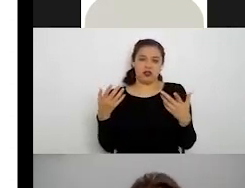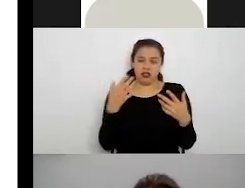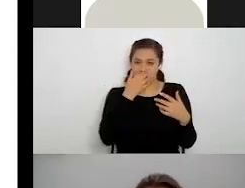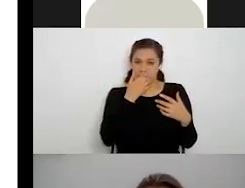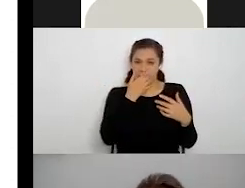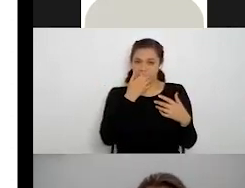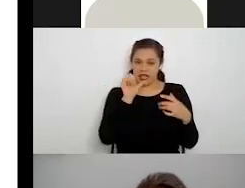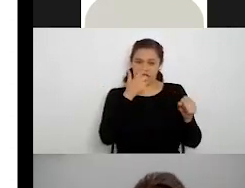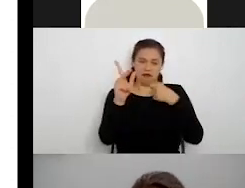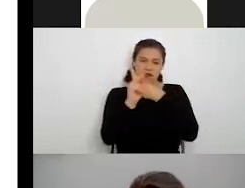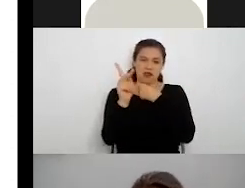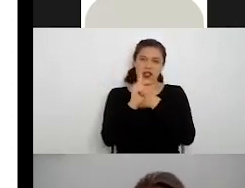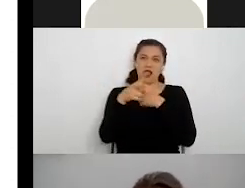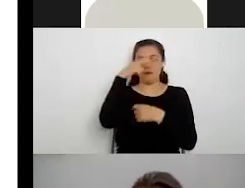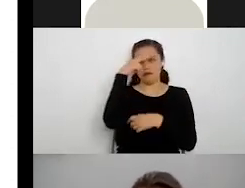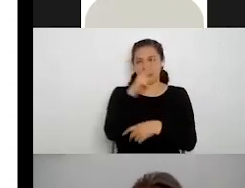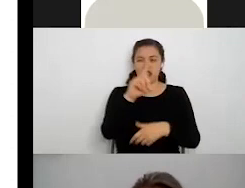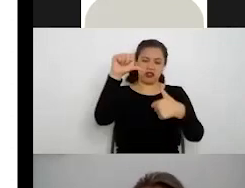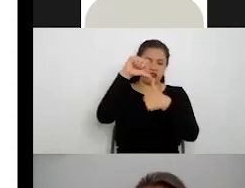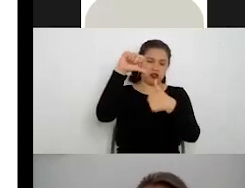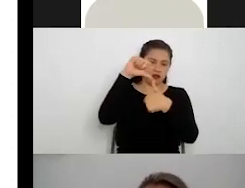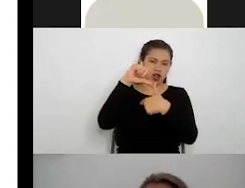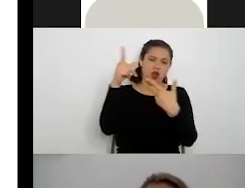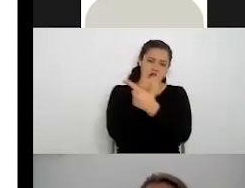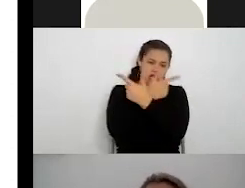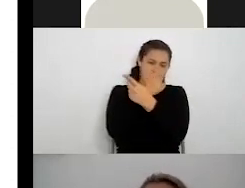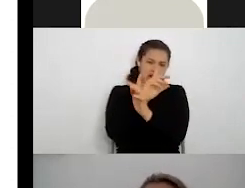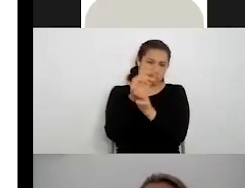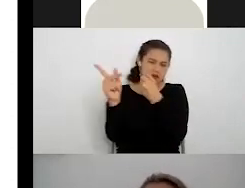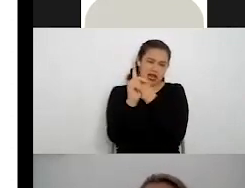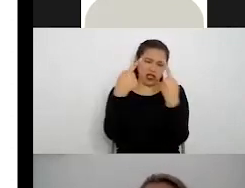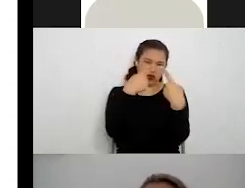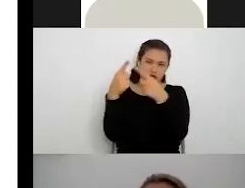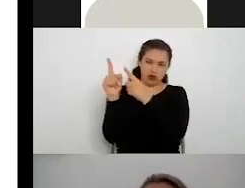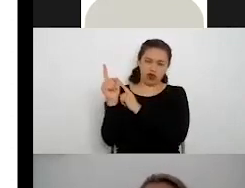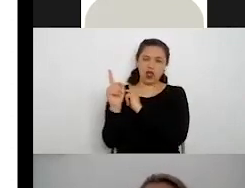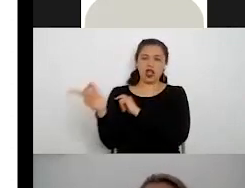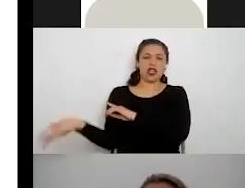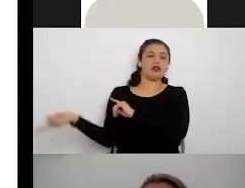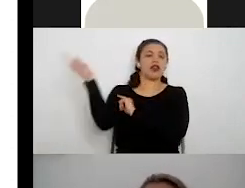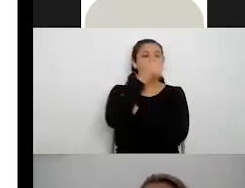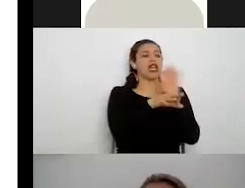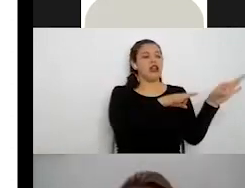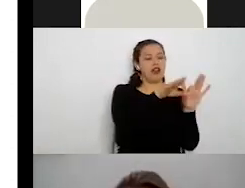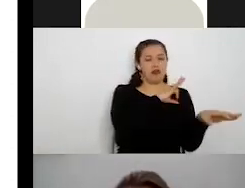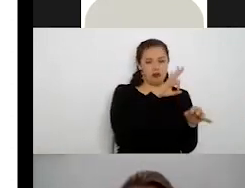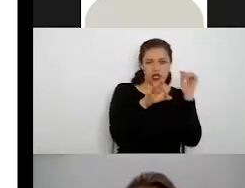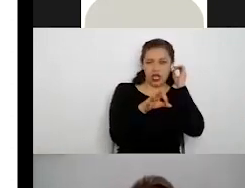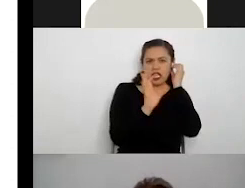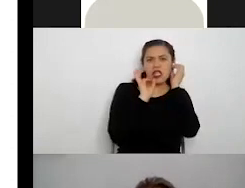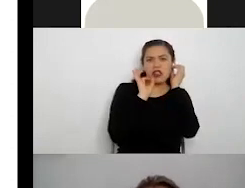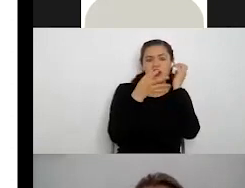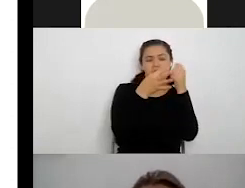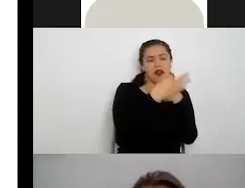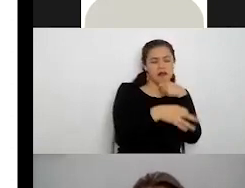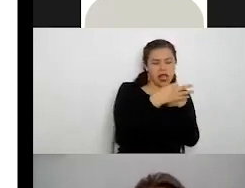nacionalidades diferentes, México, Centroamérica o de donde ustedes quieran, que pudieran ir a trabajar allá, ¿no? Allá de una manera temporal o